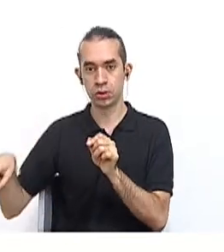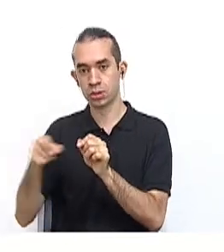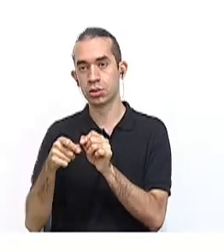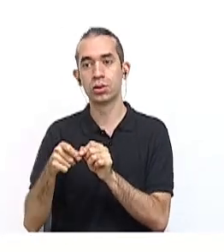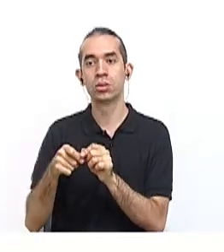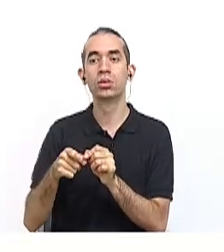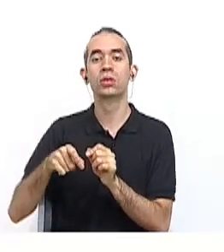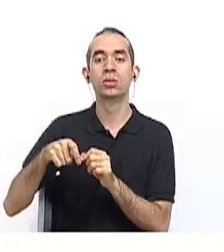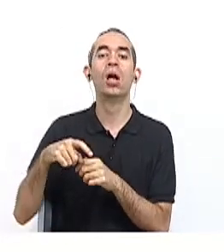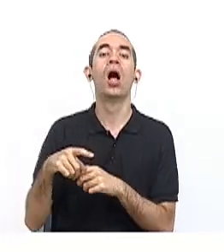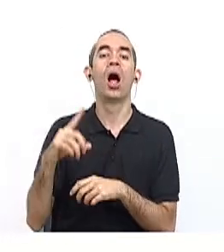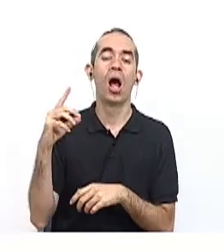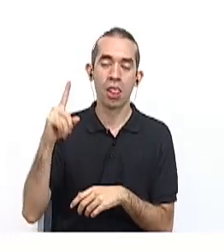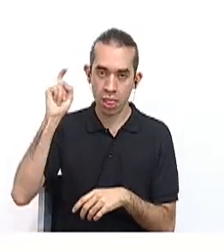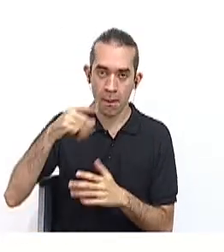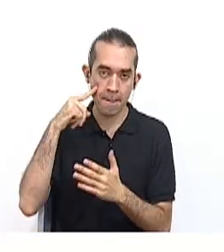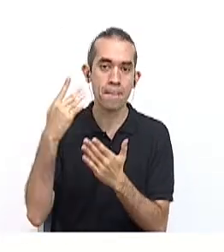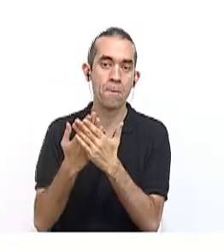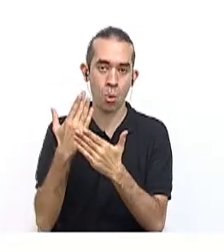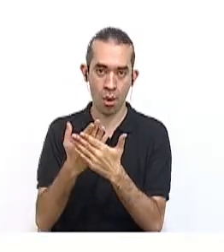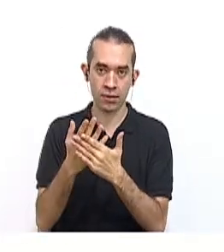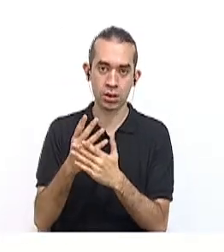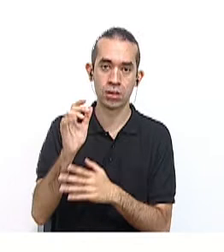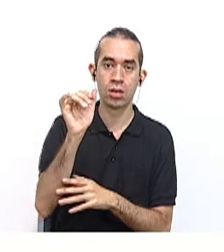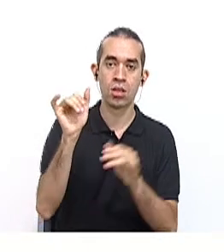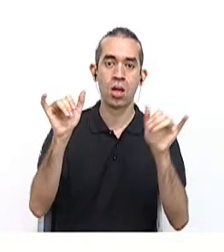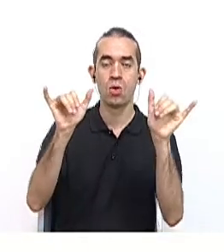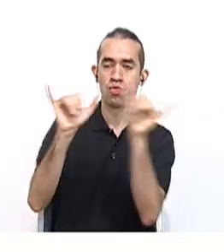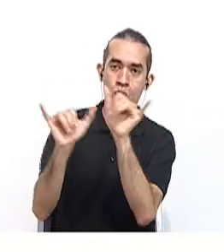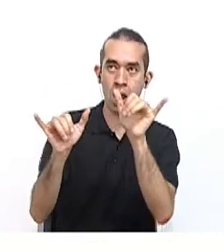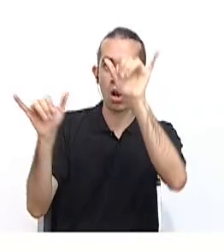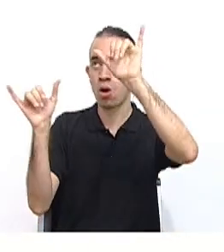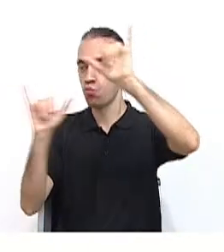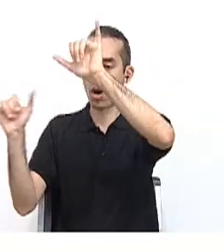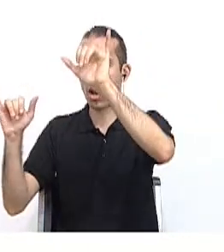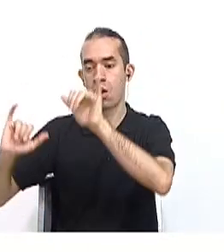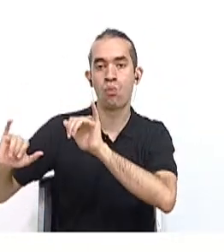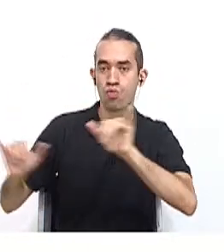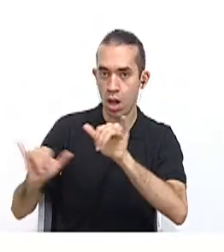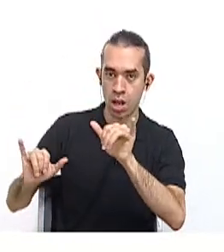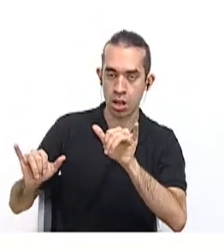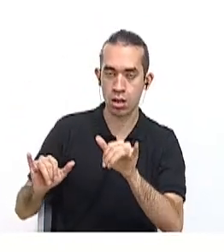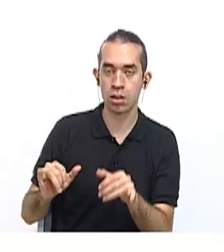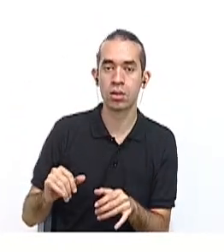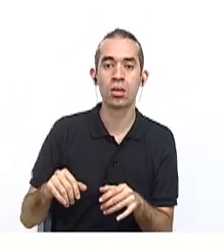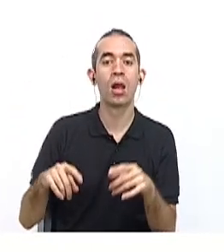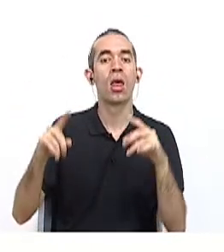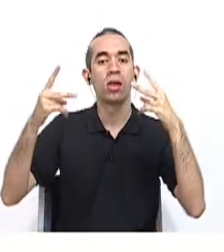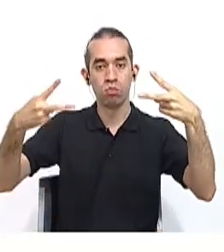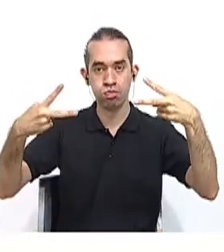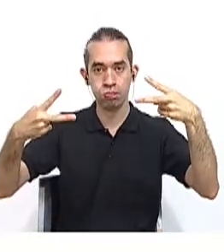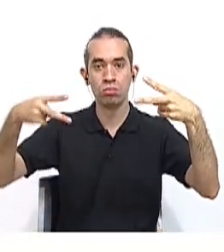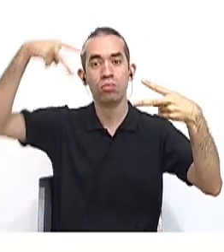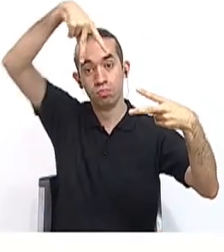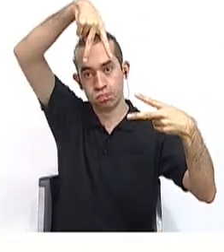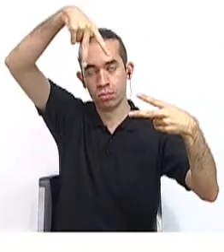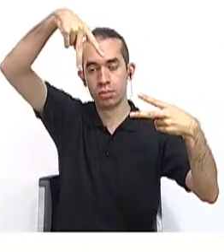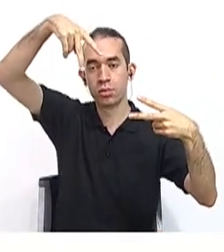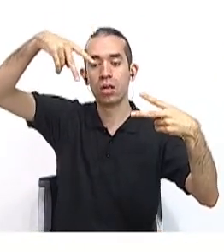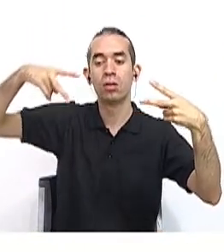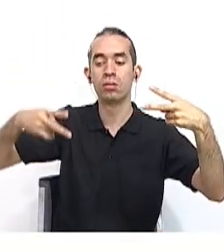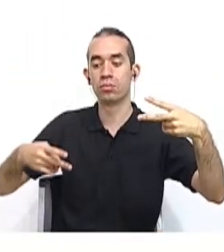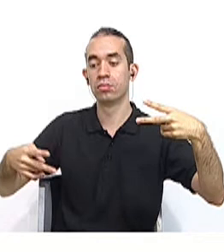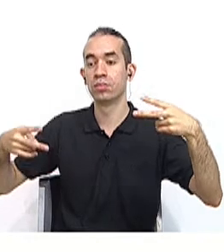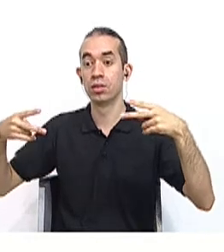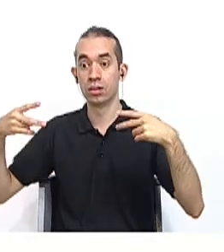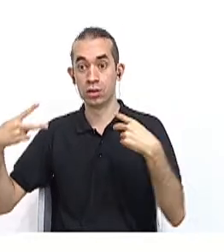son completamente iguales y que sus ángulos tienen la misma medida